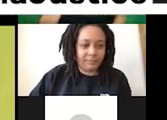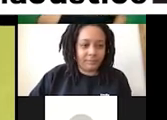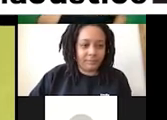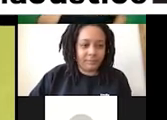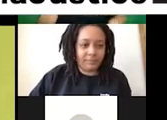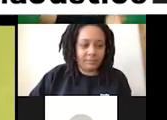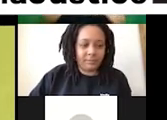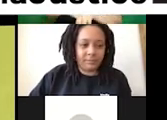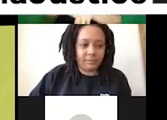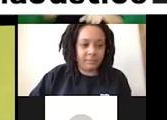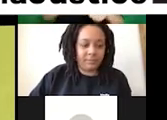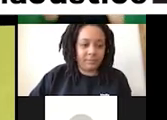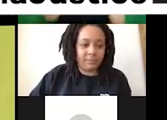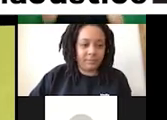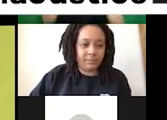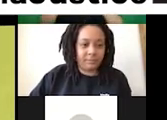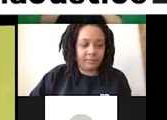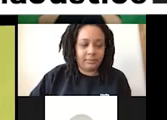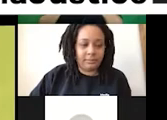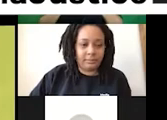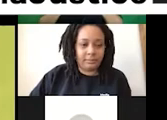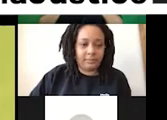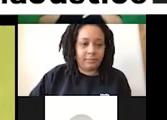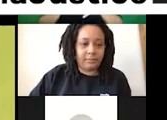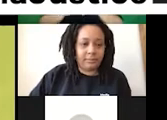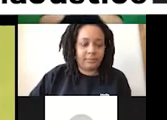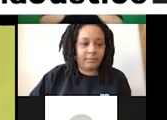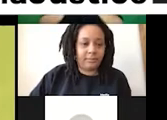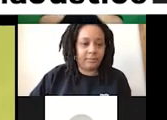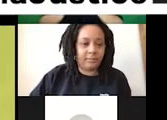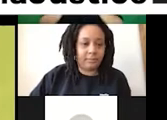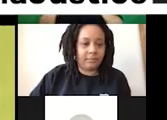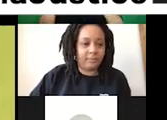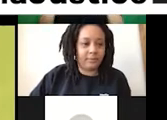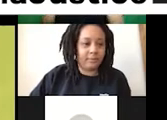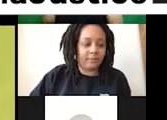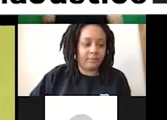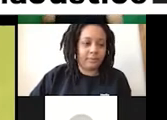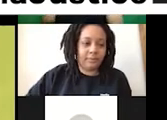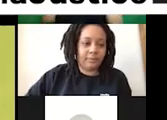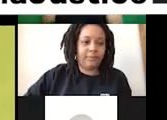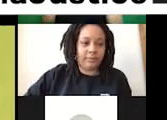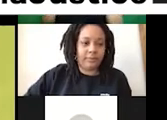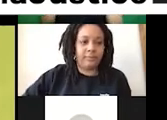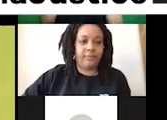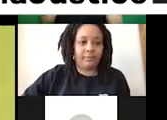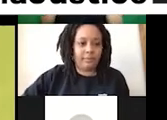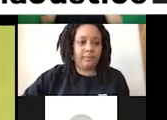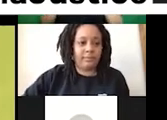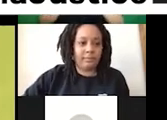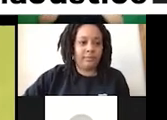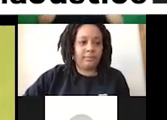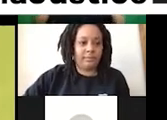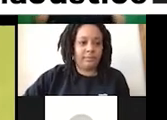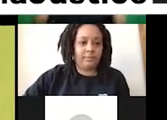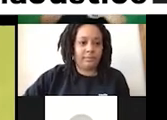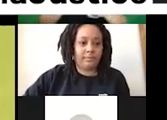si yo estaba pensando qué es un